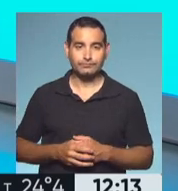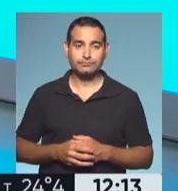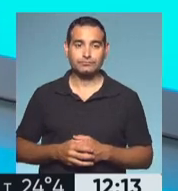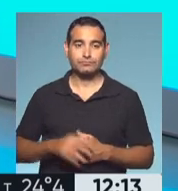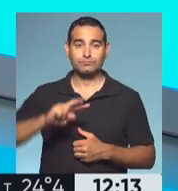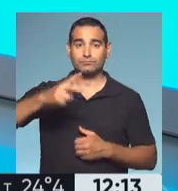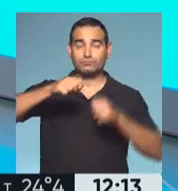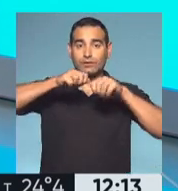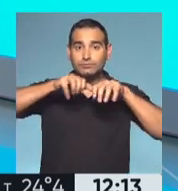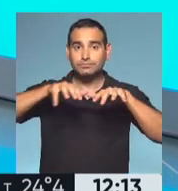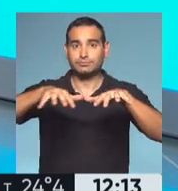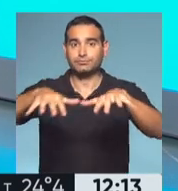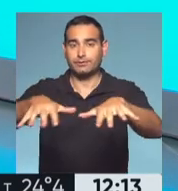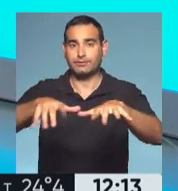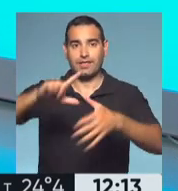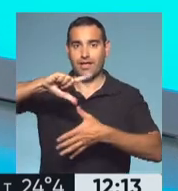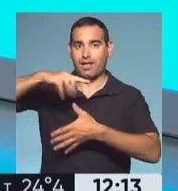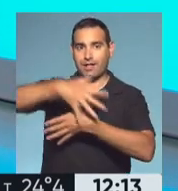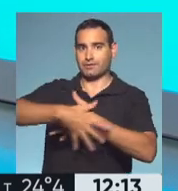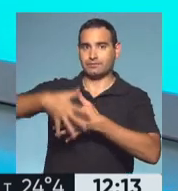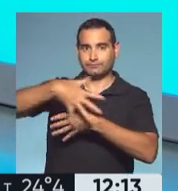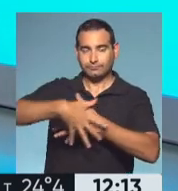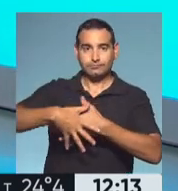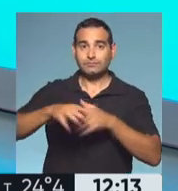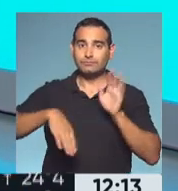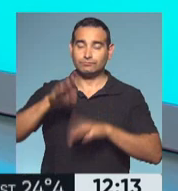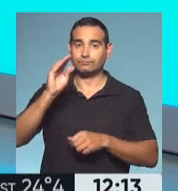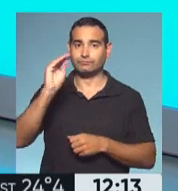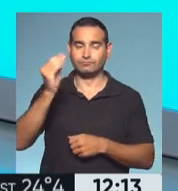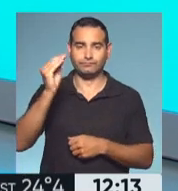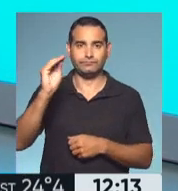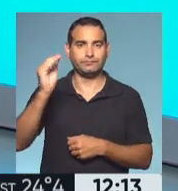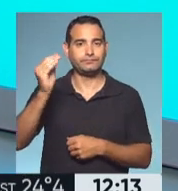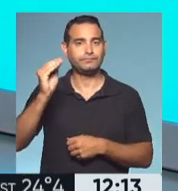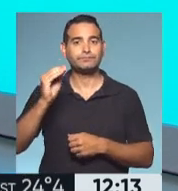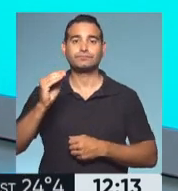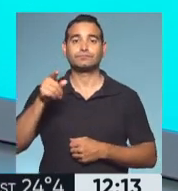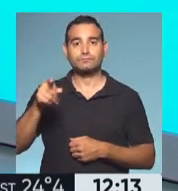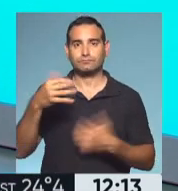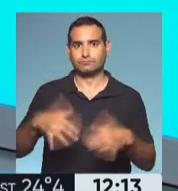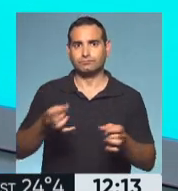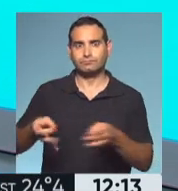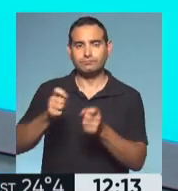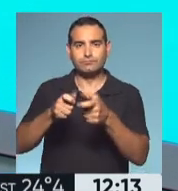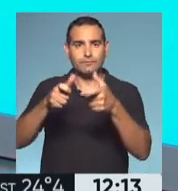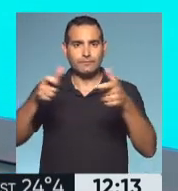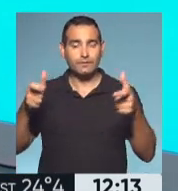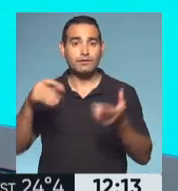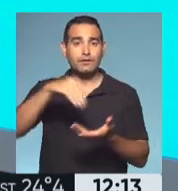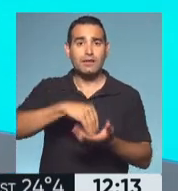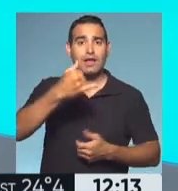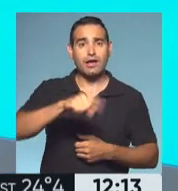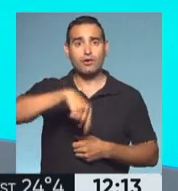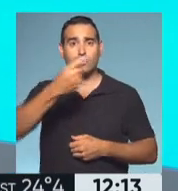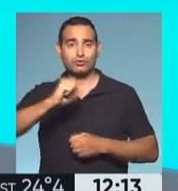La segunda ola golpea a toda Latinoamérica, en particular a Brasil, en donde sabemos está causando estragos. Además, aparece